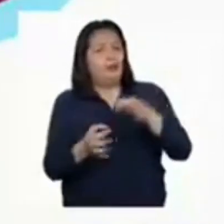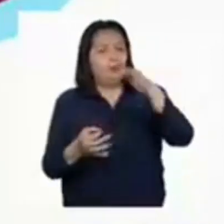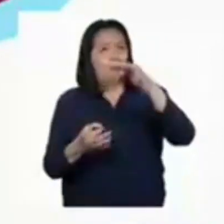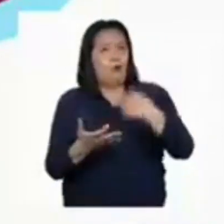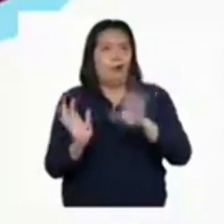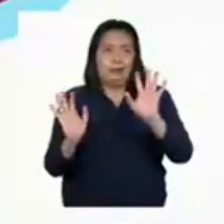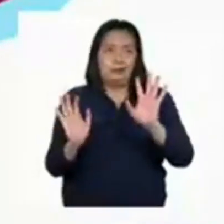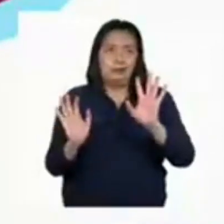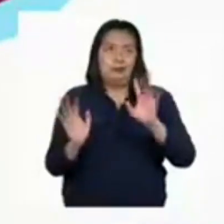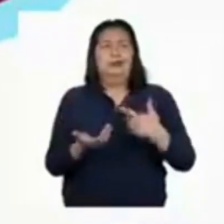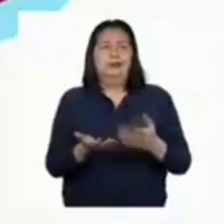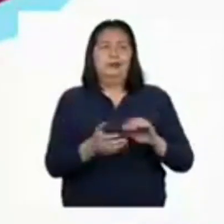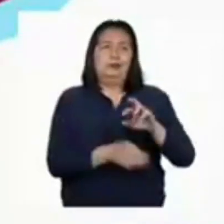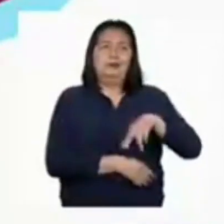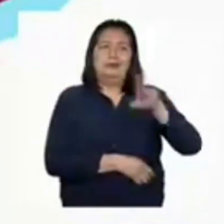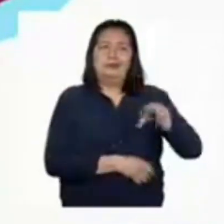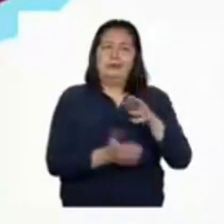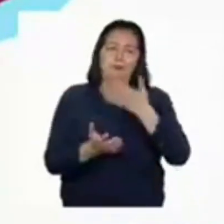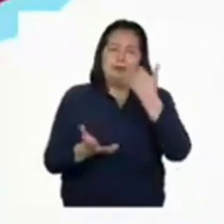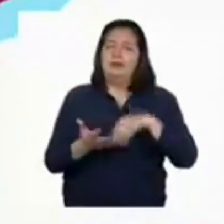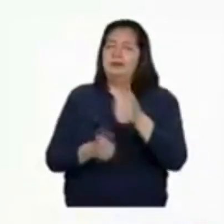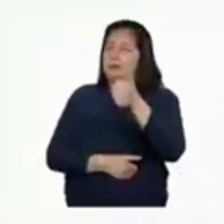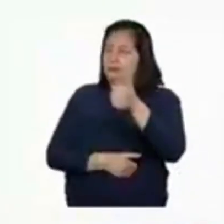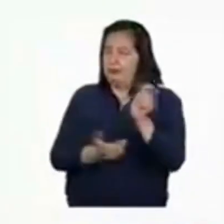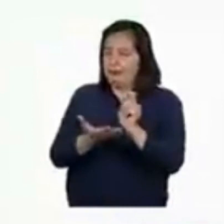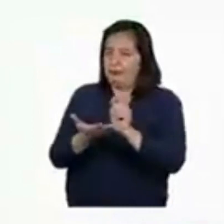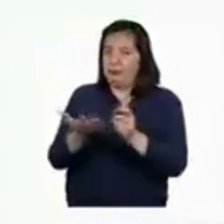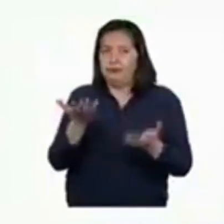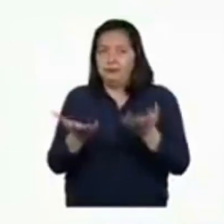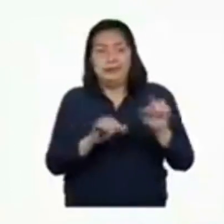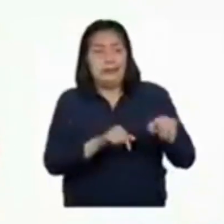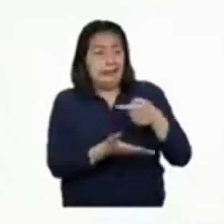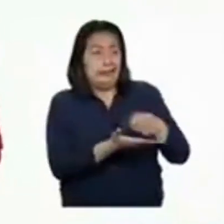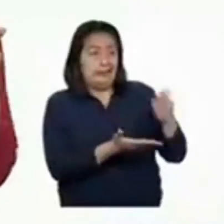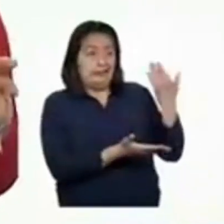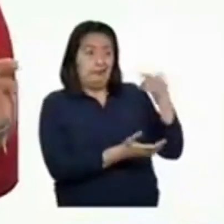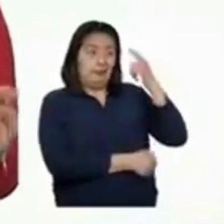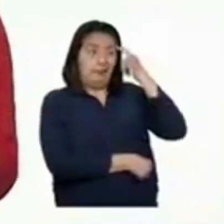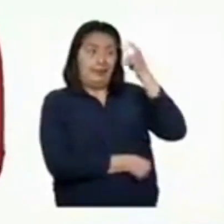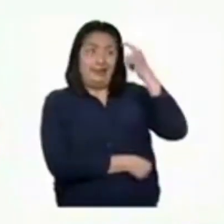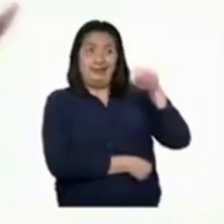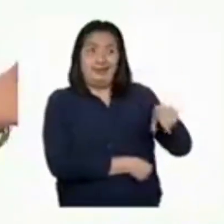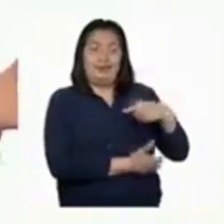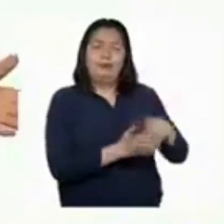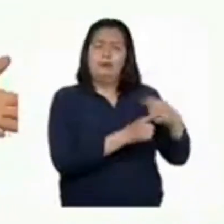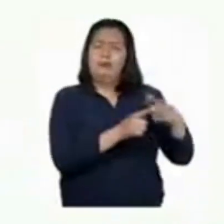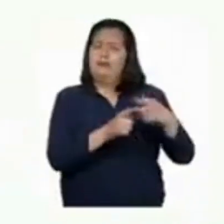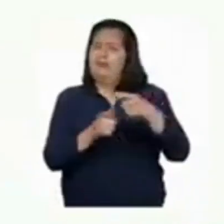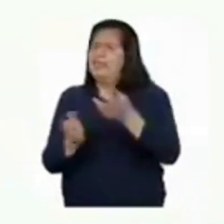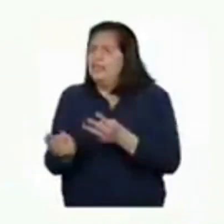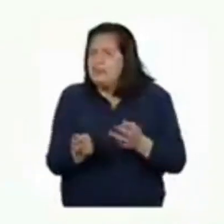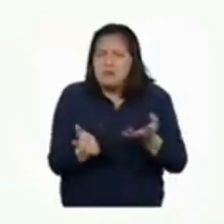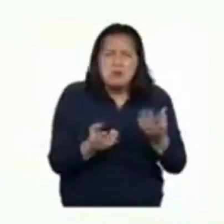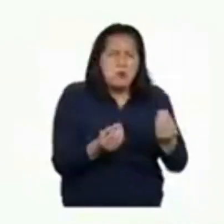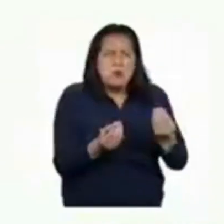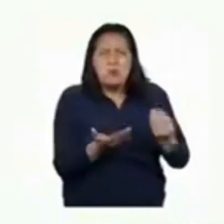hojas, si son recicladas, mucho mejor, y tu lápiz para tomar apuntes. Durante estas semanas hemos reflexionado juntos sobre las diferentes maneras en las